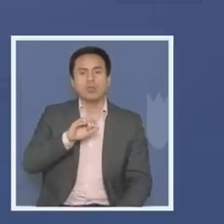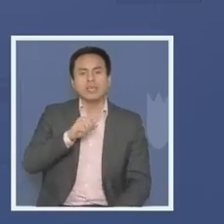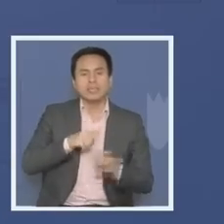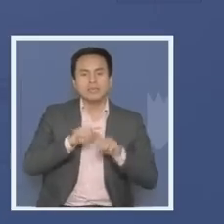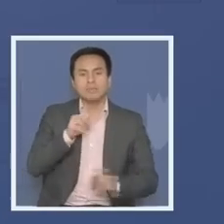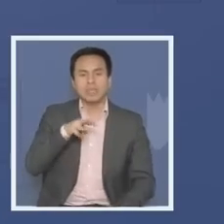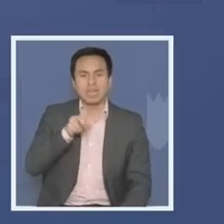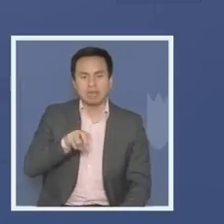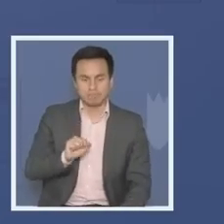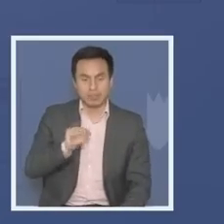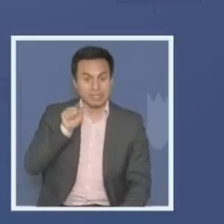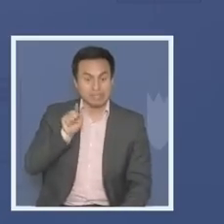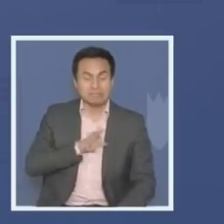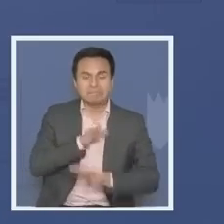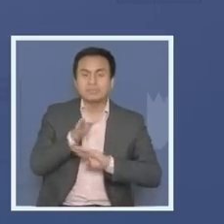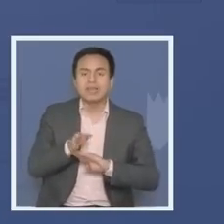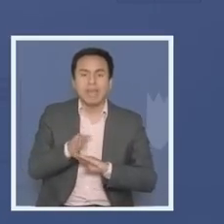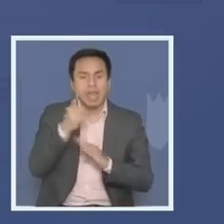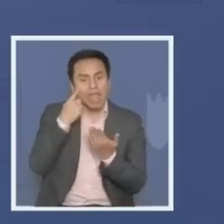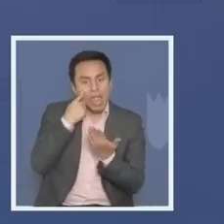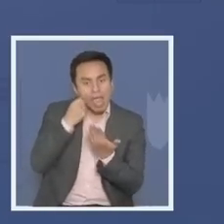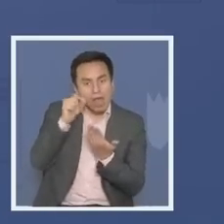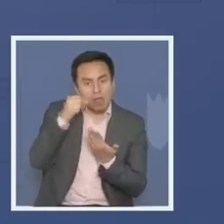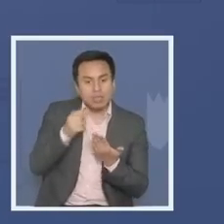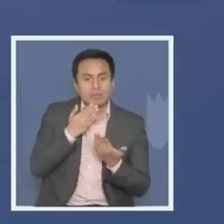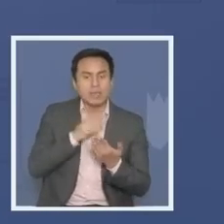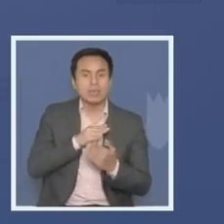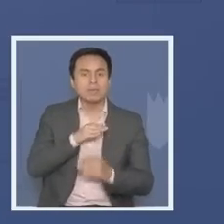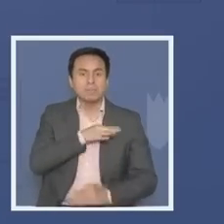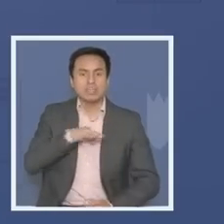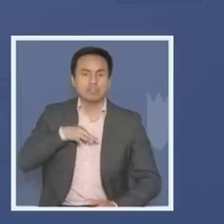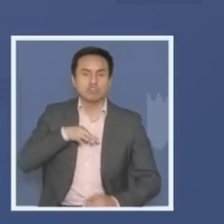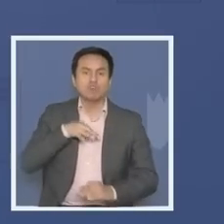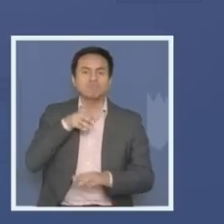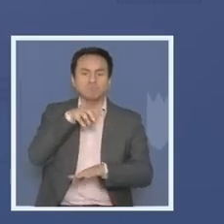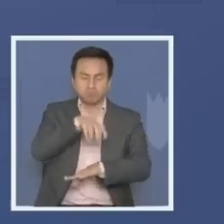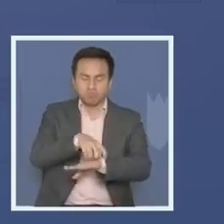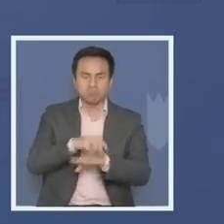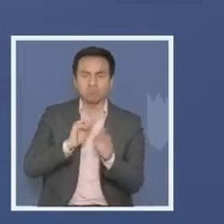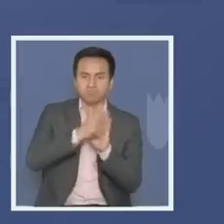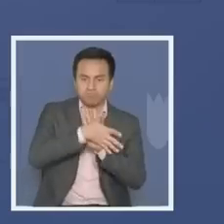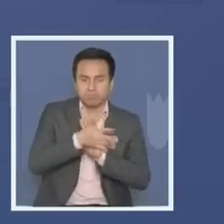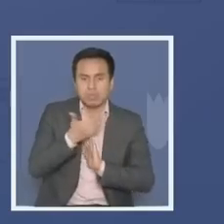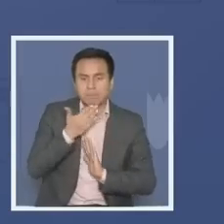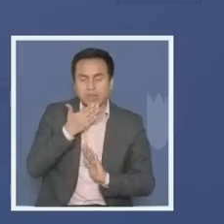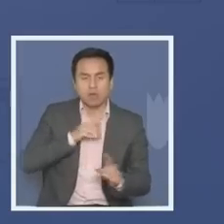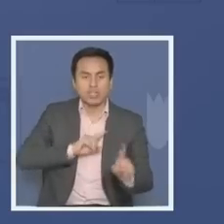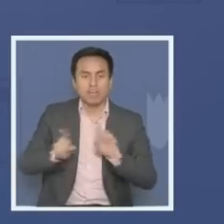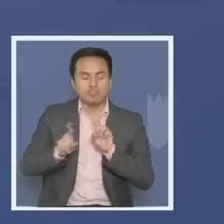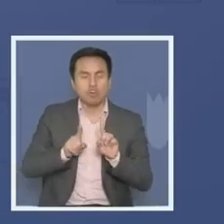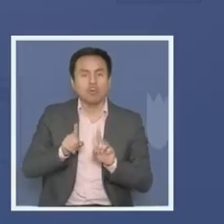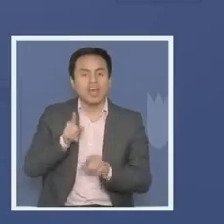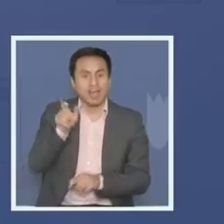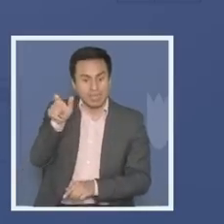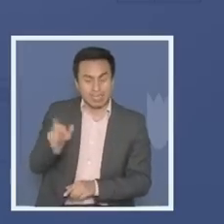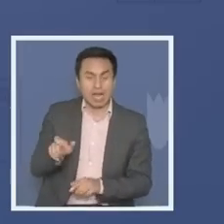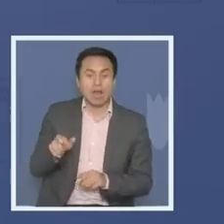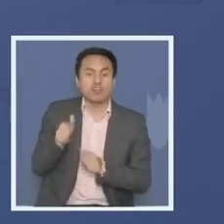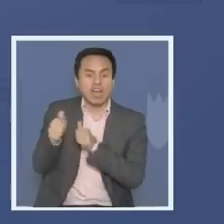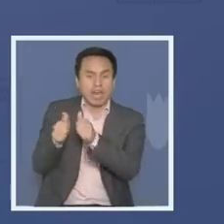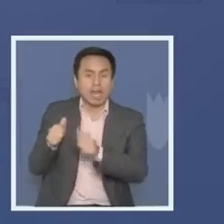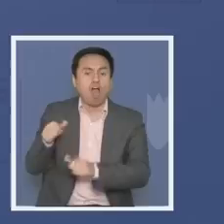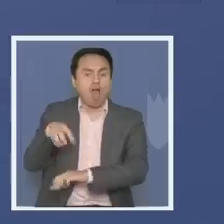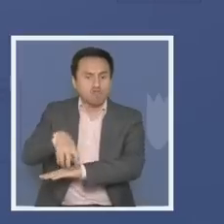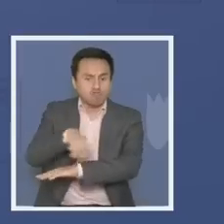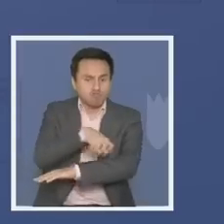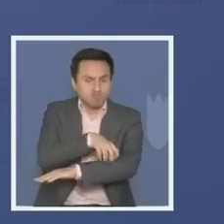Aguilera. Estamos evaluando también la posibilidad de presencia de ministros en la región de la Araucanía. Estamos en coordinación con el delegado, con las autoridades de la